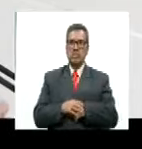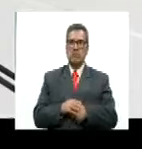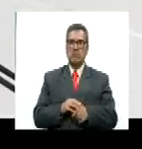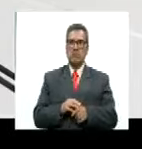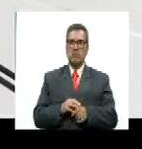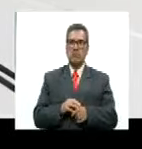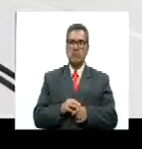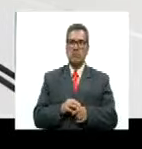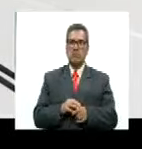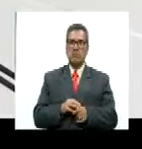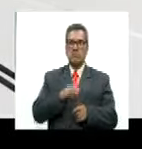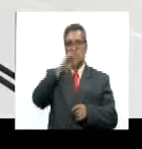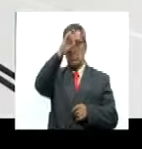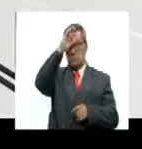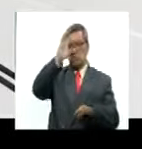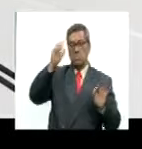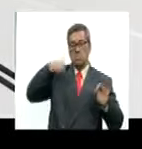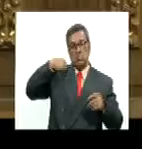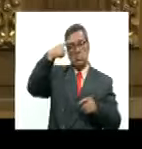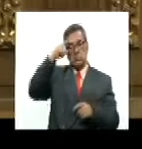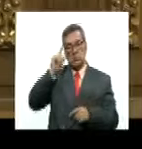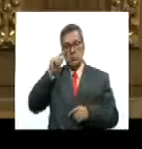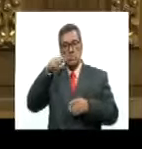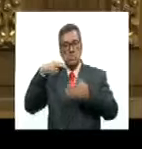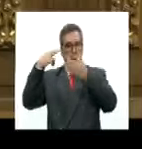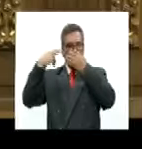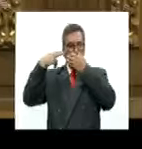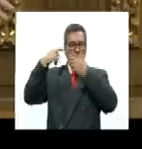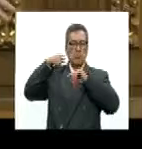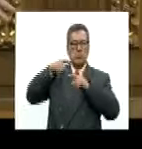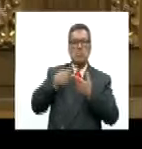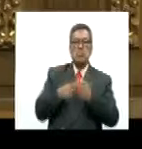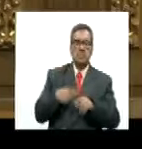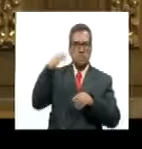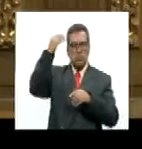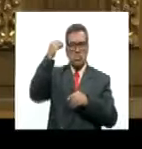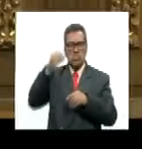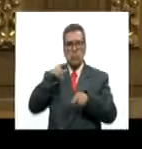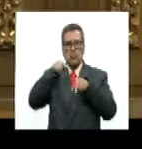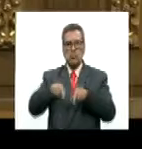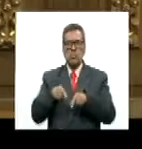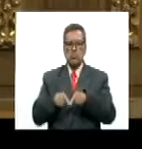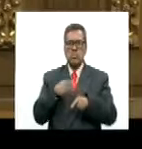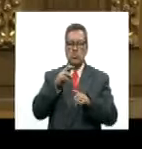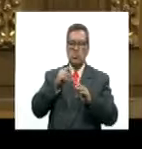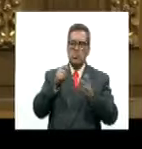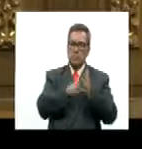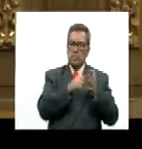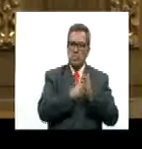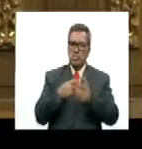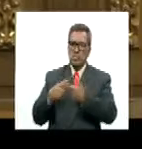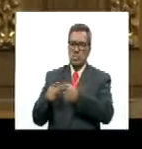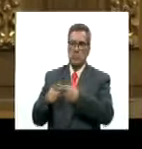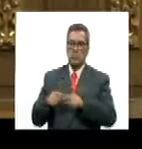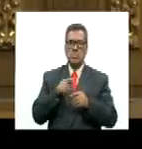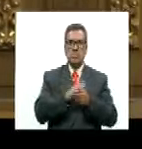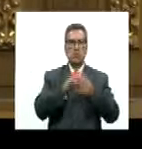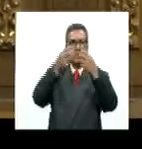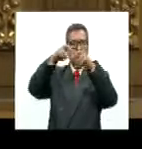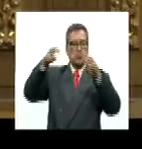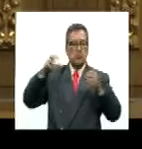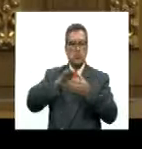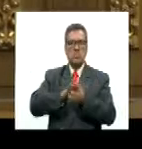No sé, quizás no sea fascismo, pero pensalo. Y a partir de ahí uno empieza a tocar diferentes temas.